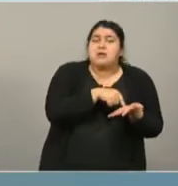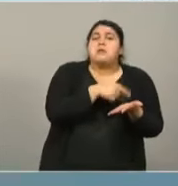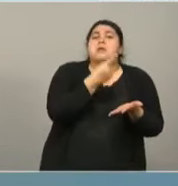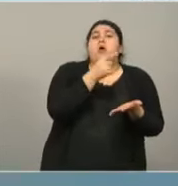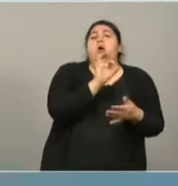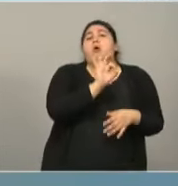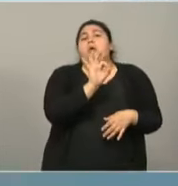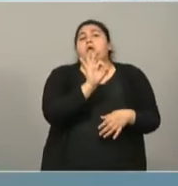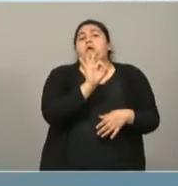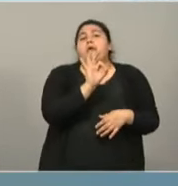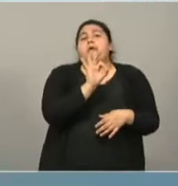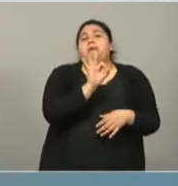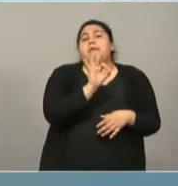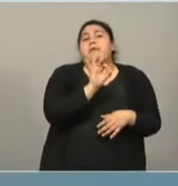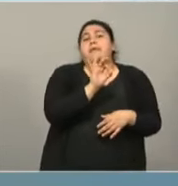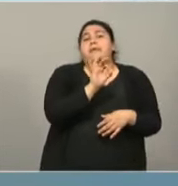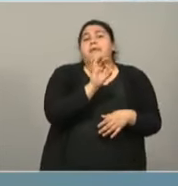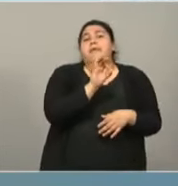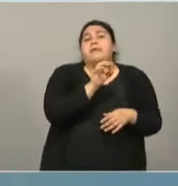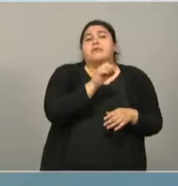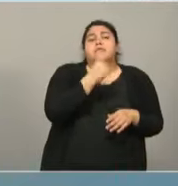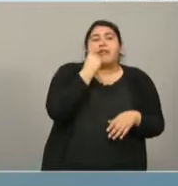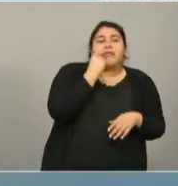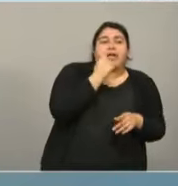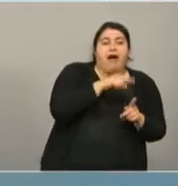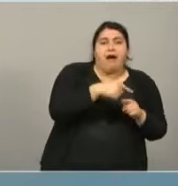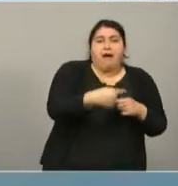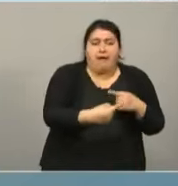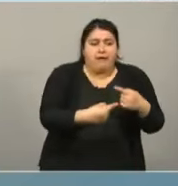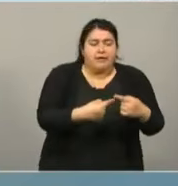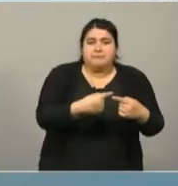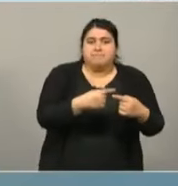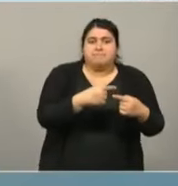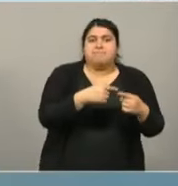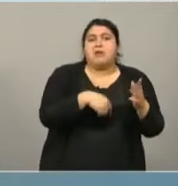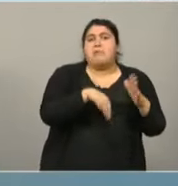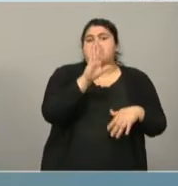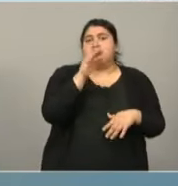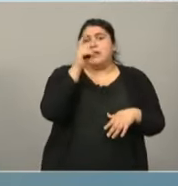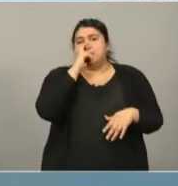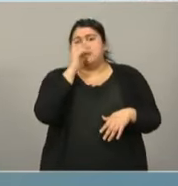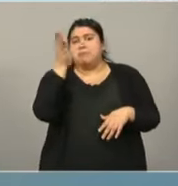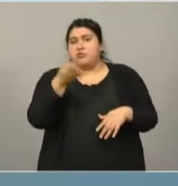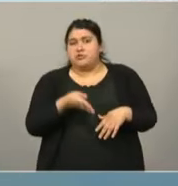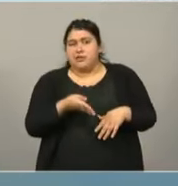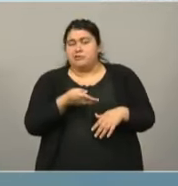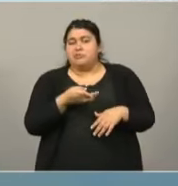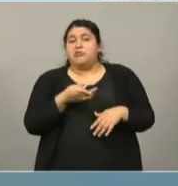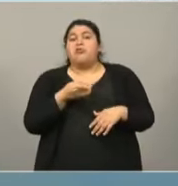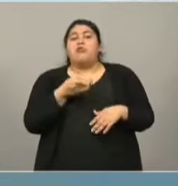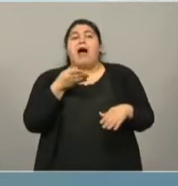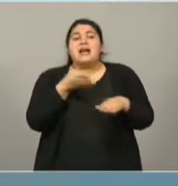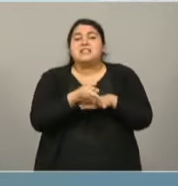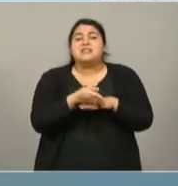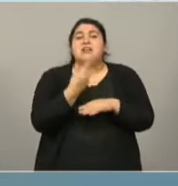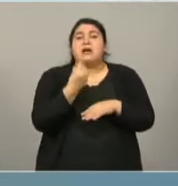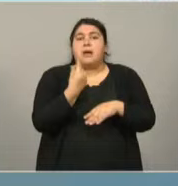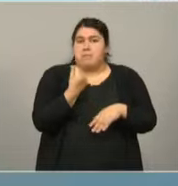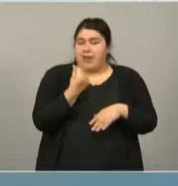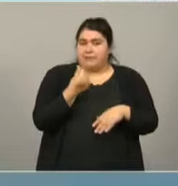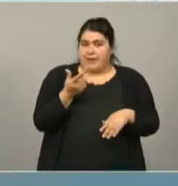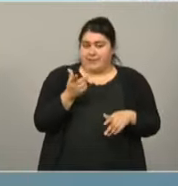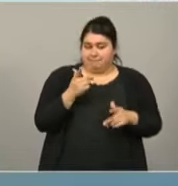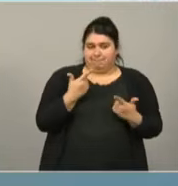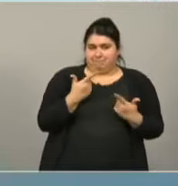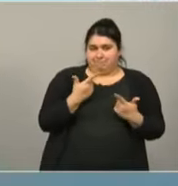o o lo o tiene el turno dentro unos días y en muy pocos casos solamente el 7% la Barrera de acceso tiene que ver con el dinero